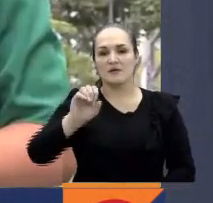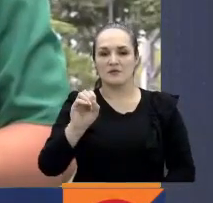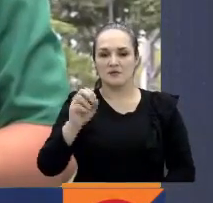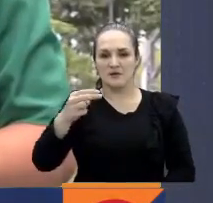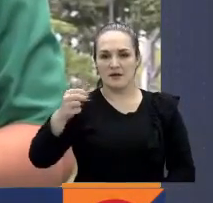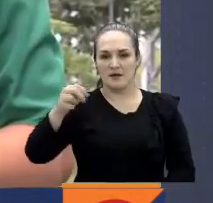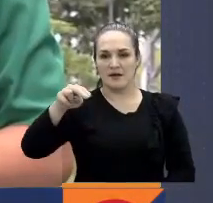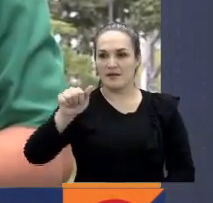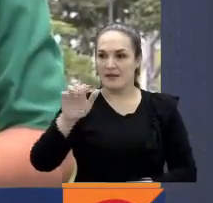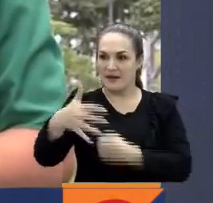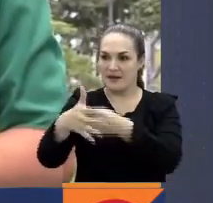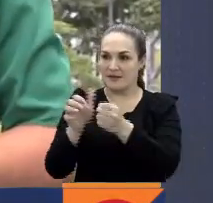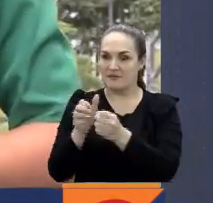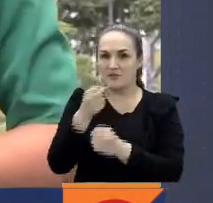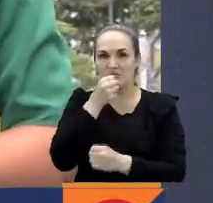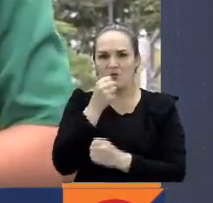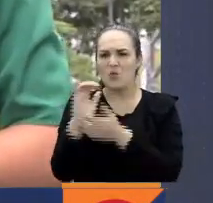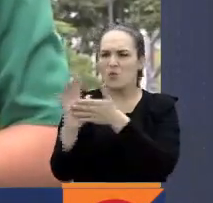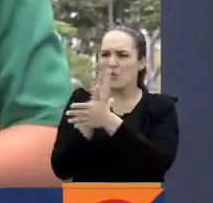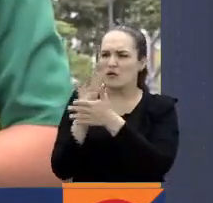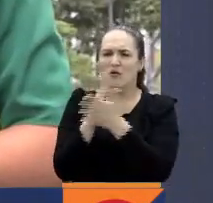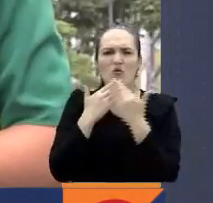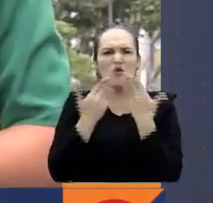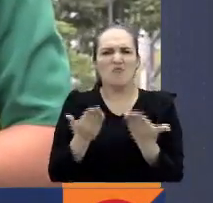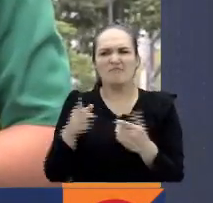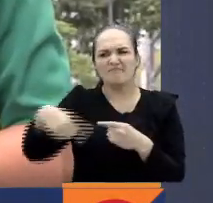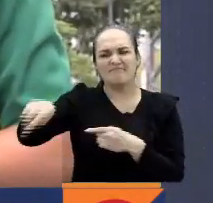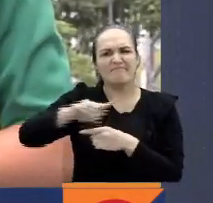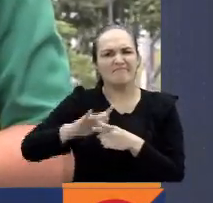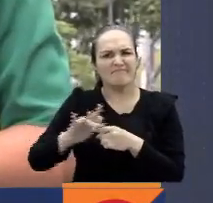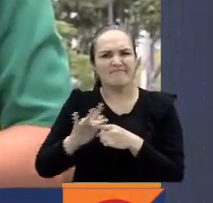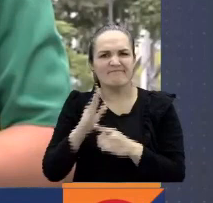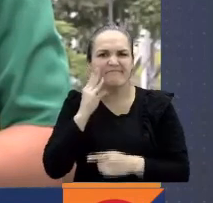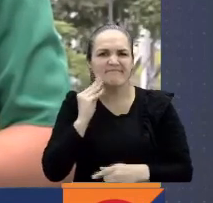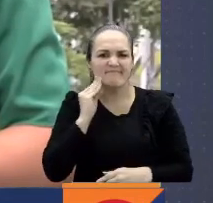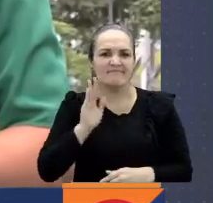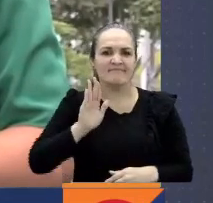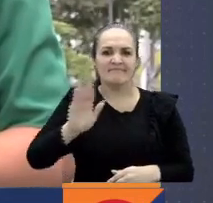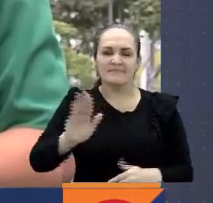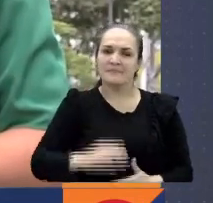de RTVC para que nos cuente cómo se está viviendo esta jornada allí en...